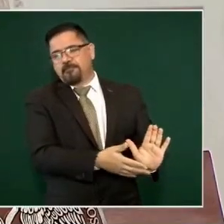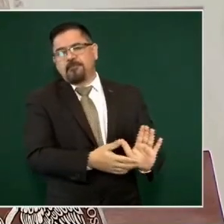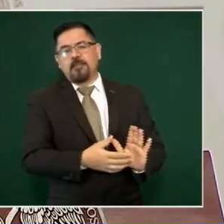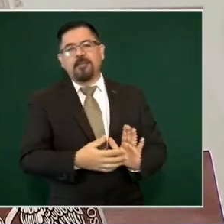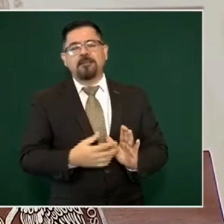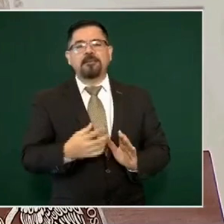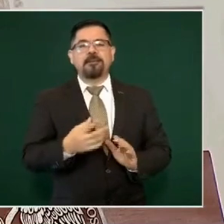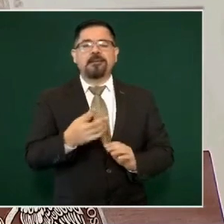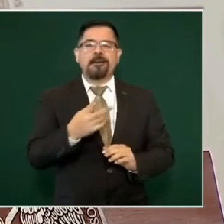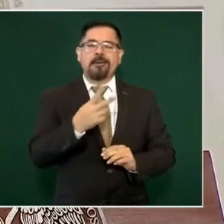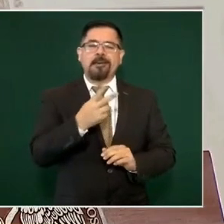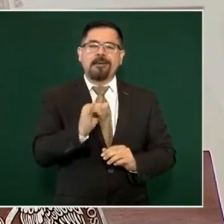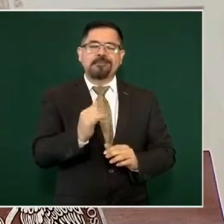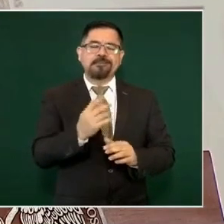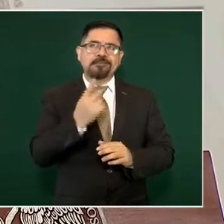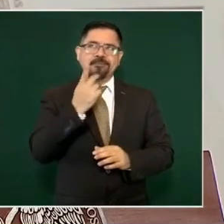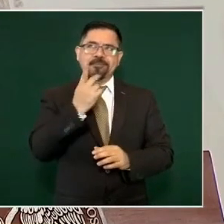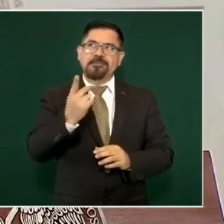se hablaba entonces,